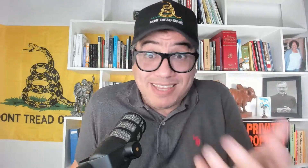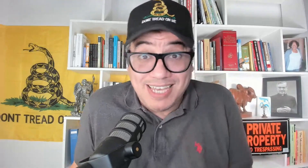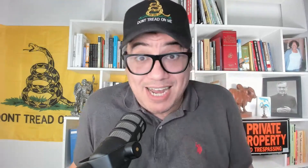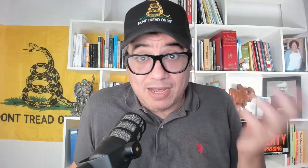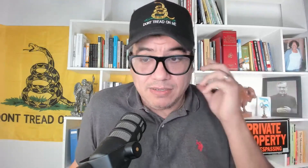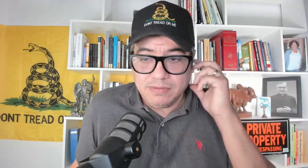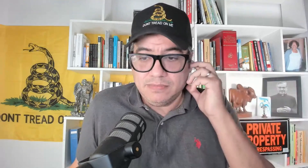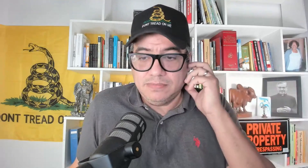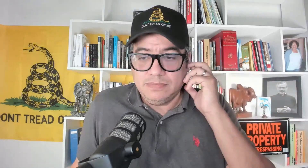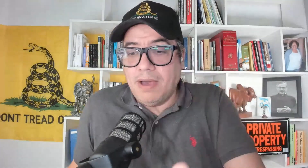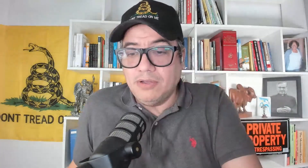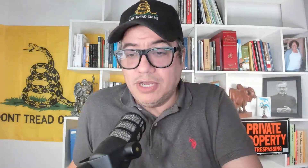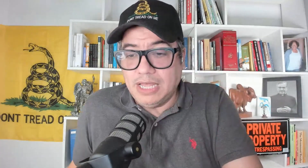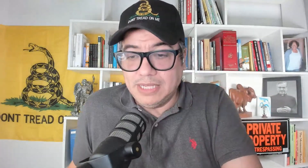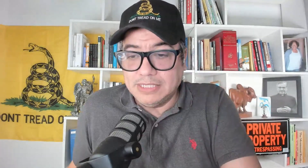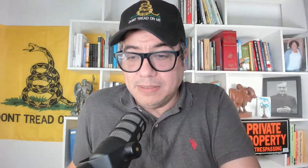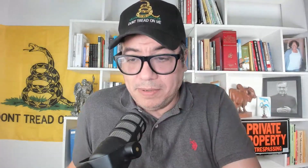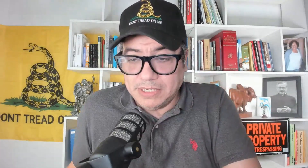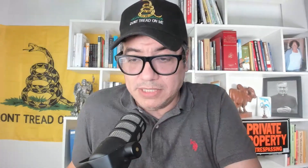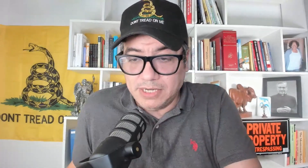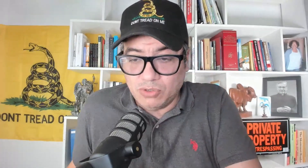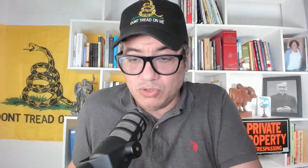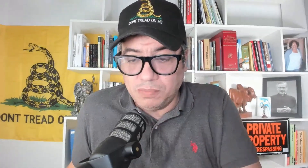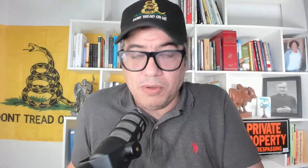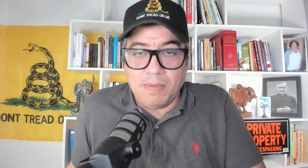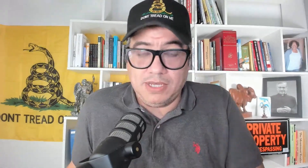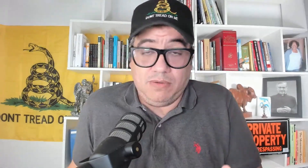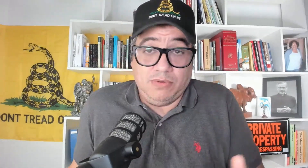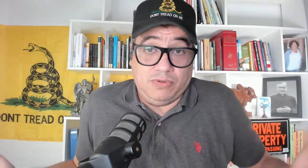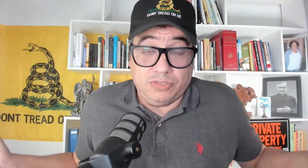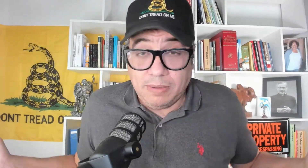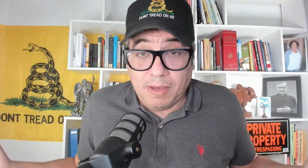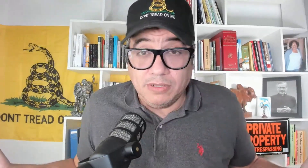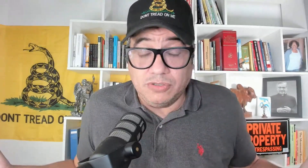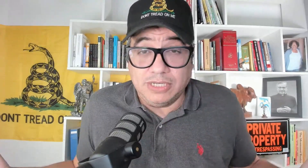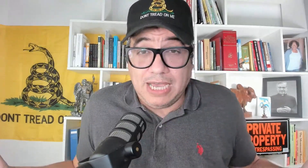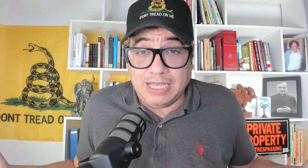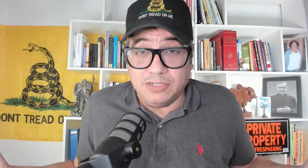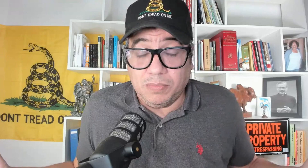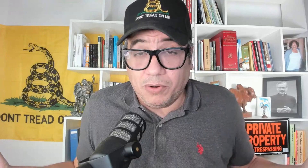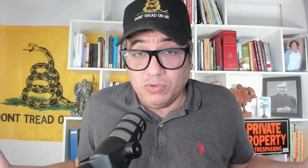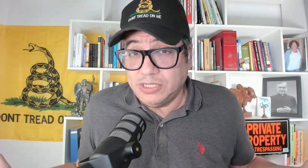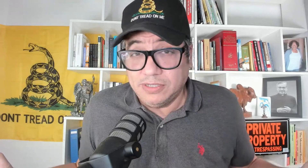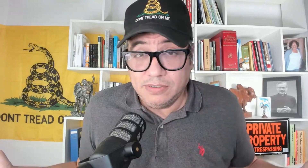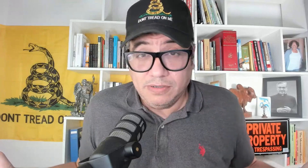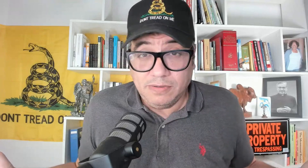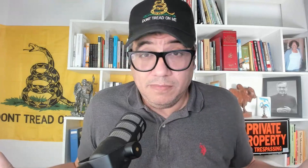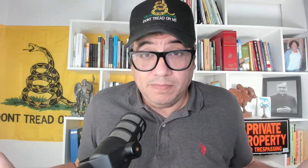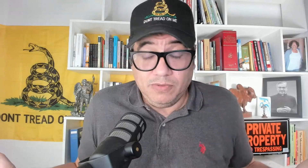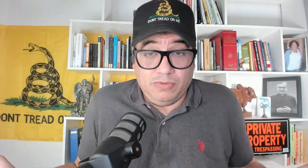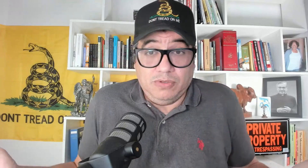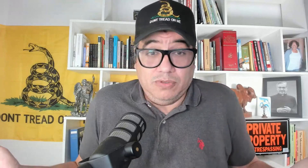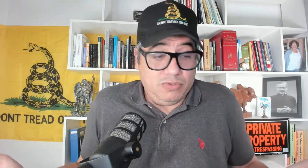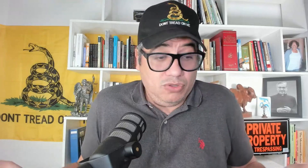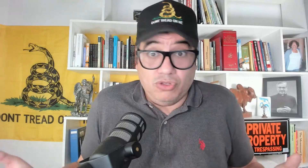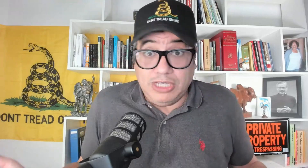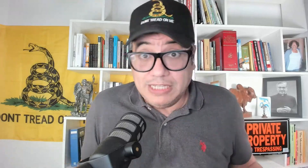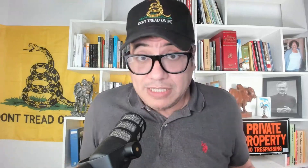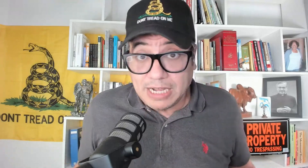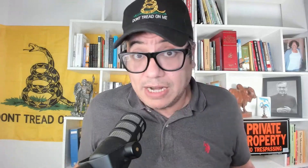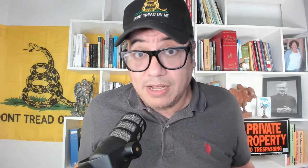es mentira bueno dice mario hernández que se empresa tiene todo tipo de máquinas bueno no se mal entonces que hacen no producen no